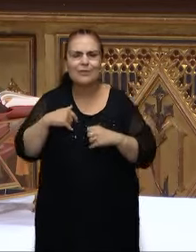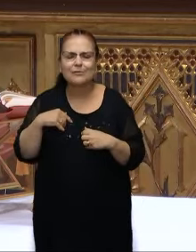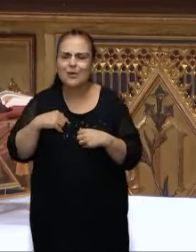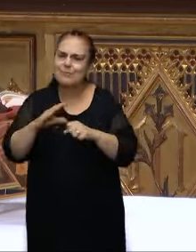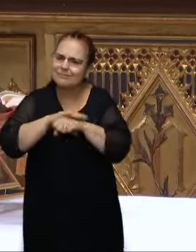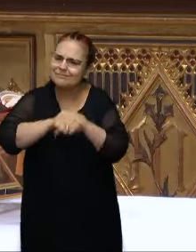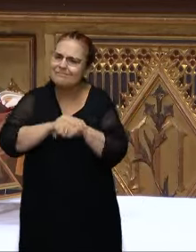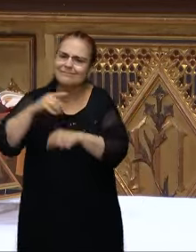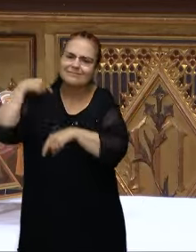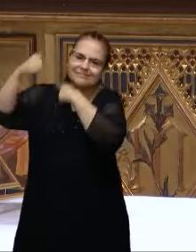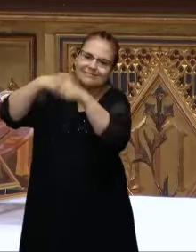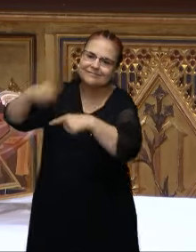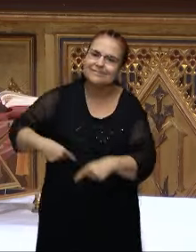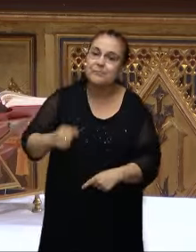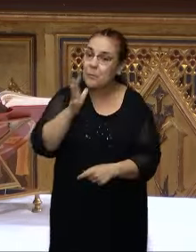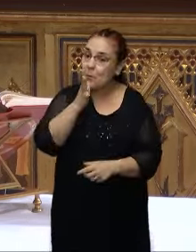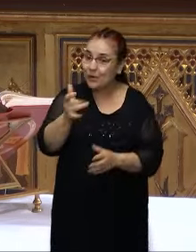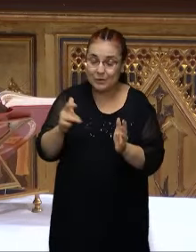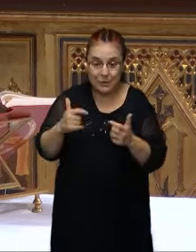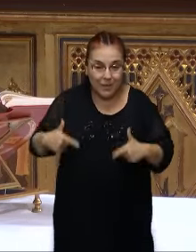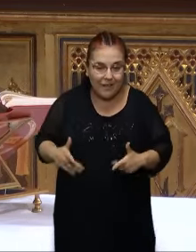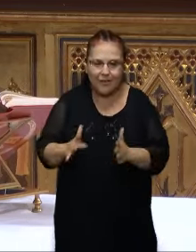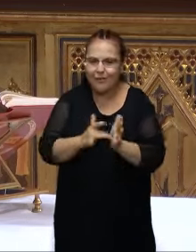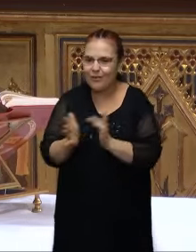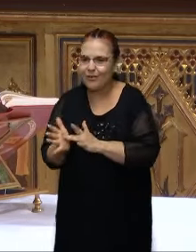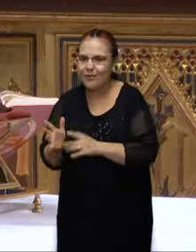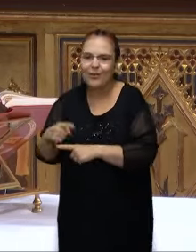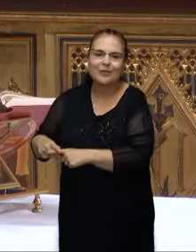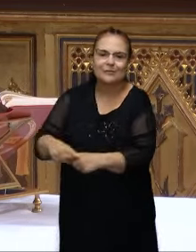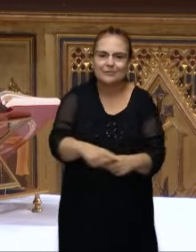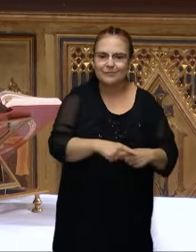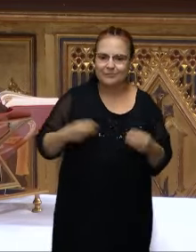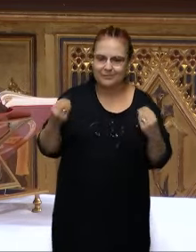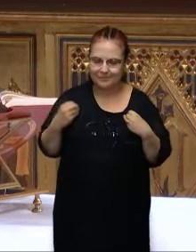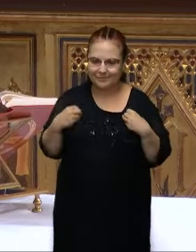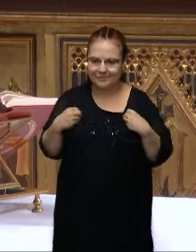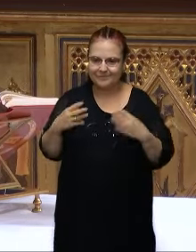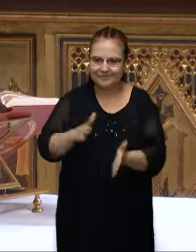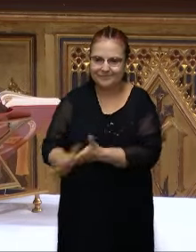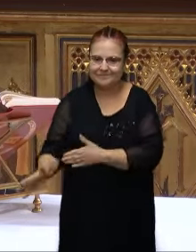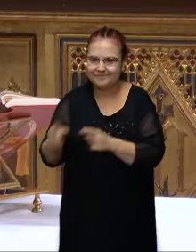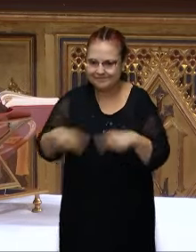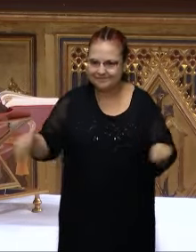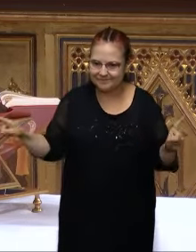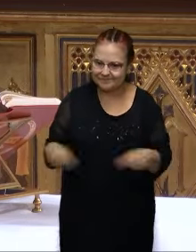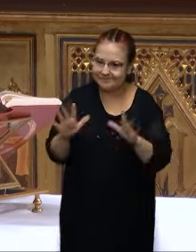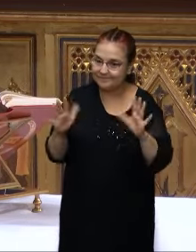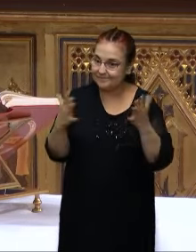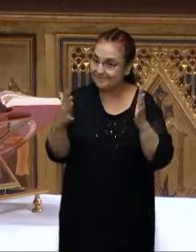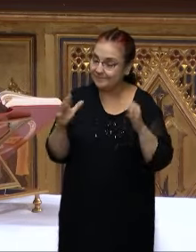los tiempos, merezcamos por tu Hijo Jesucristo compartir la vida eterna y cantar tus alabanzas.